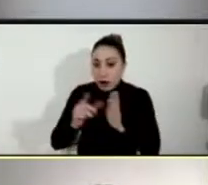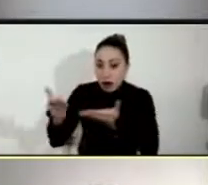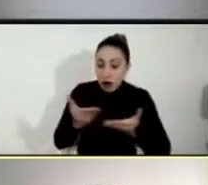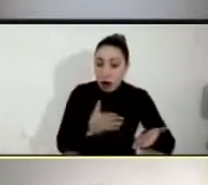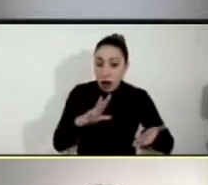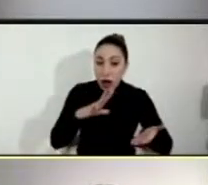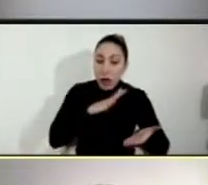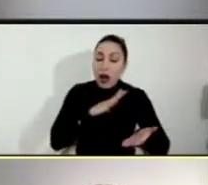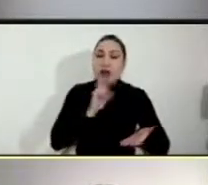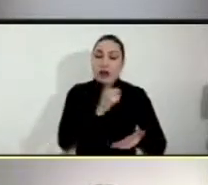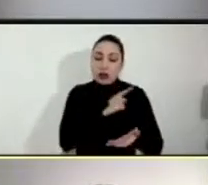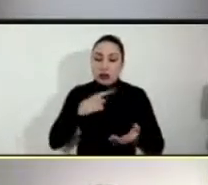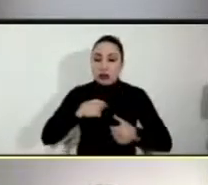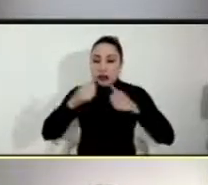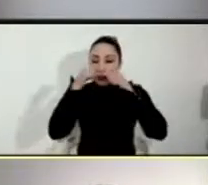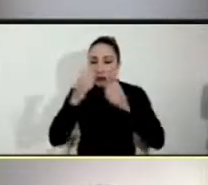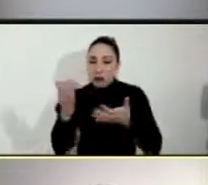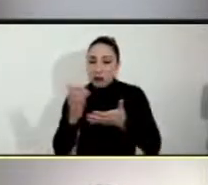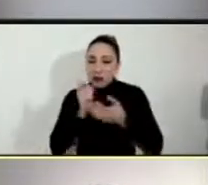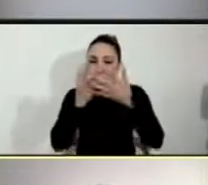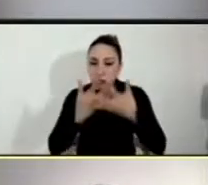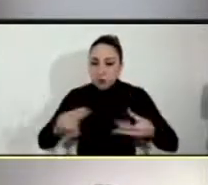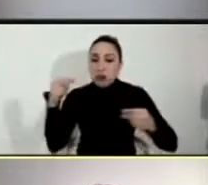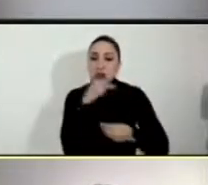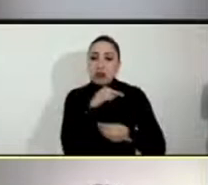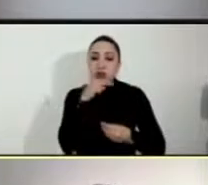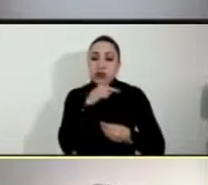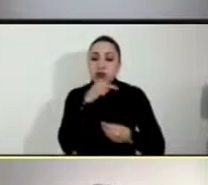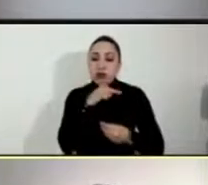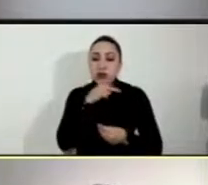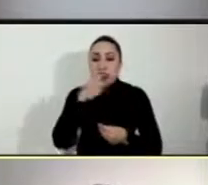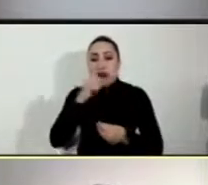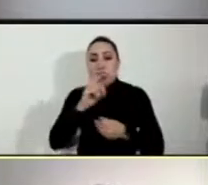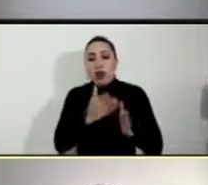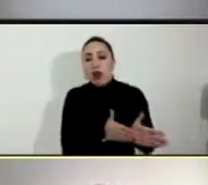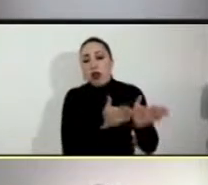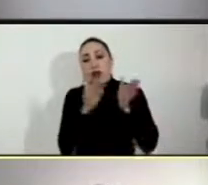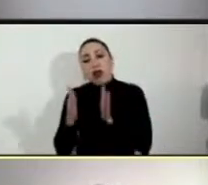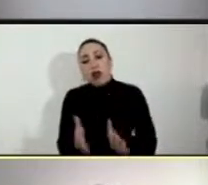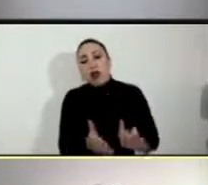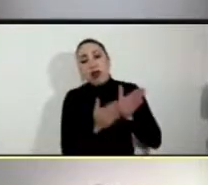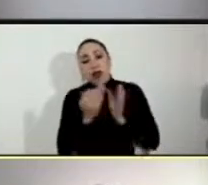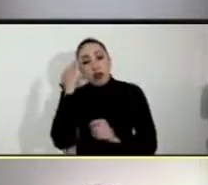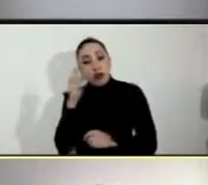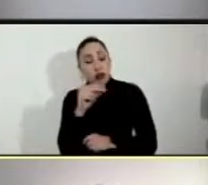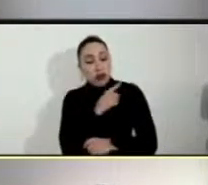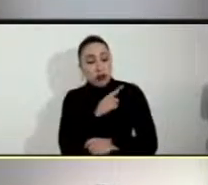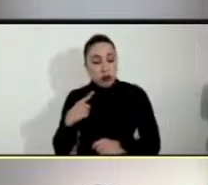ellos a tiempo y de forma eficiente y sostenible. Y la mejora,